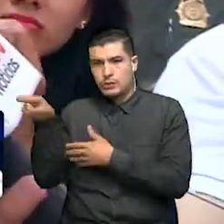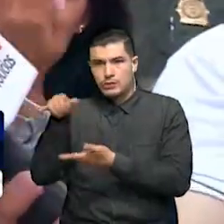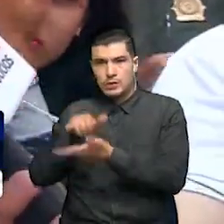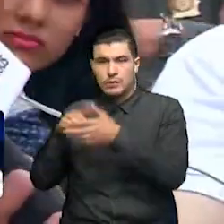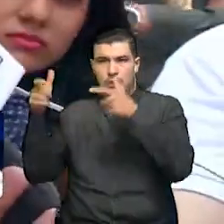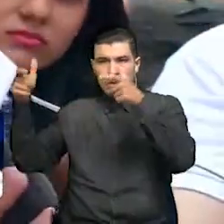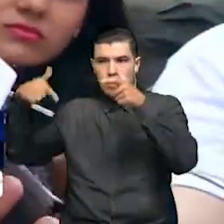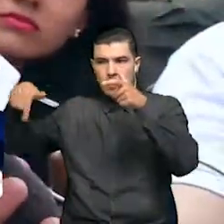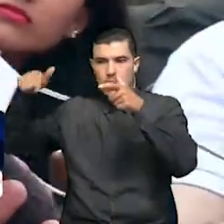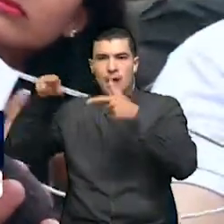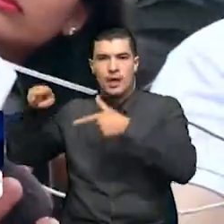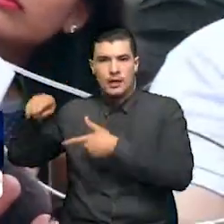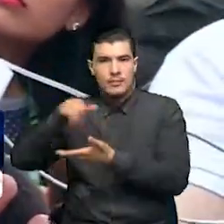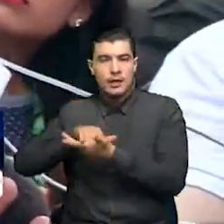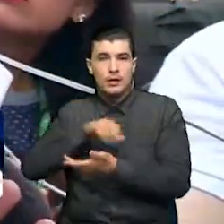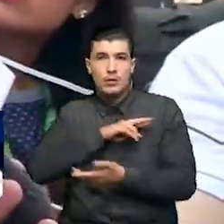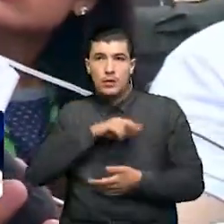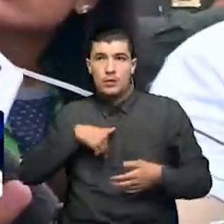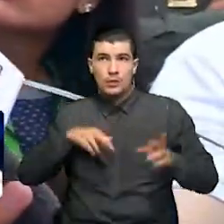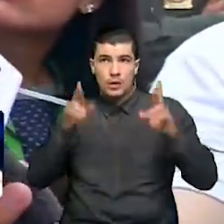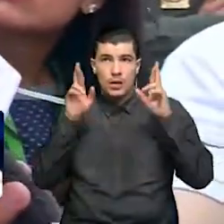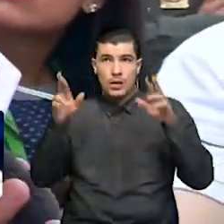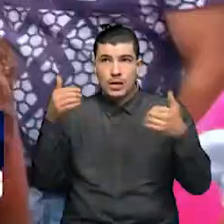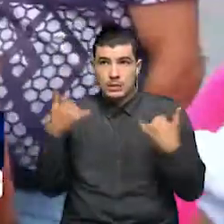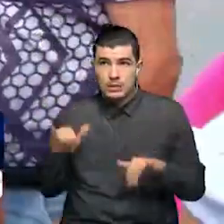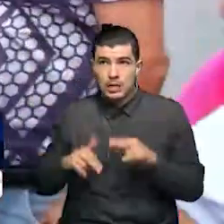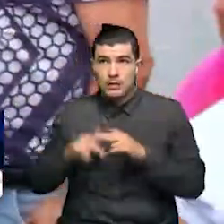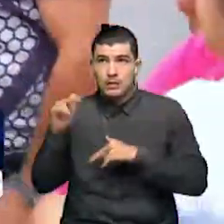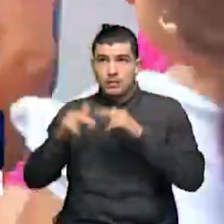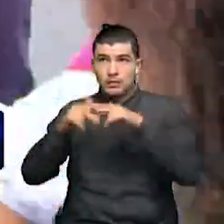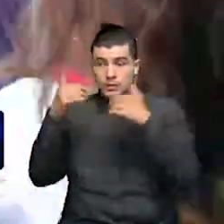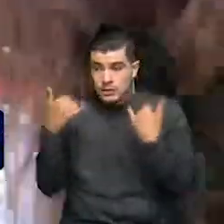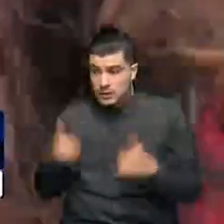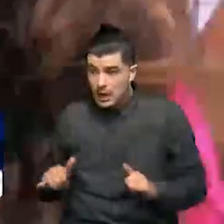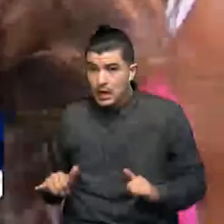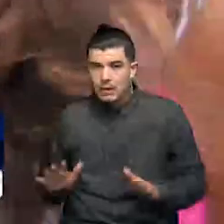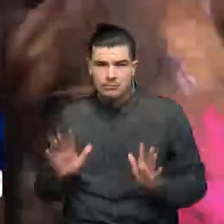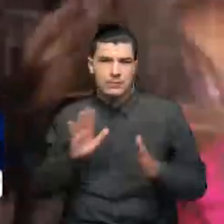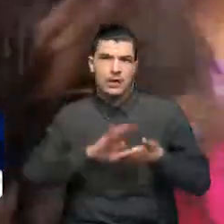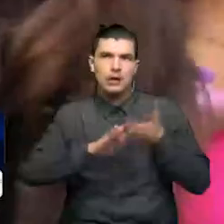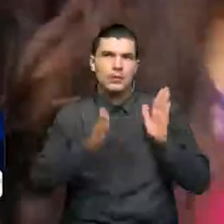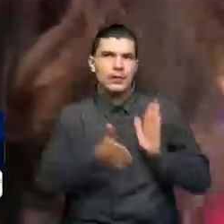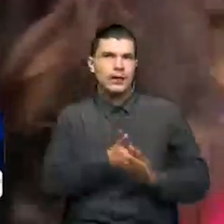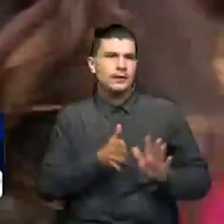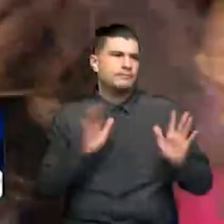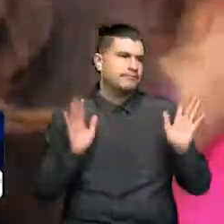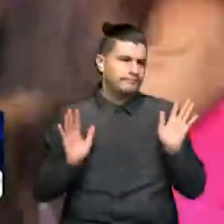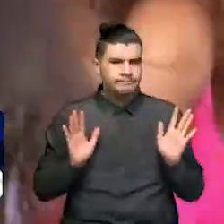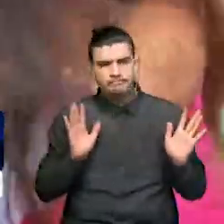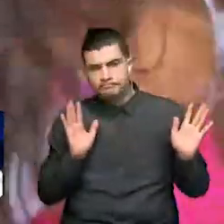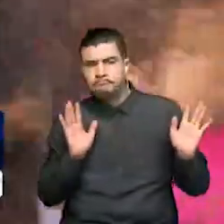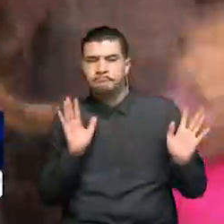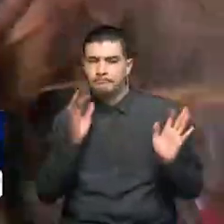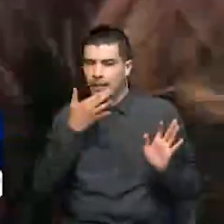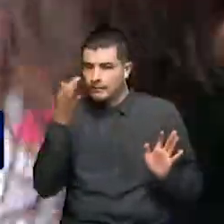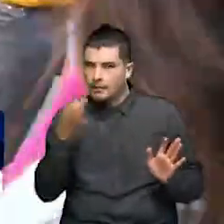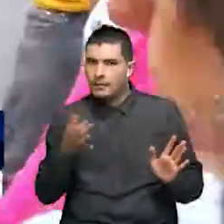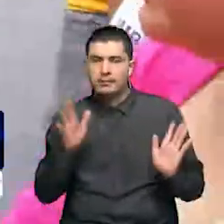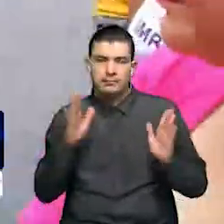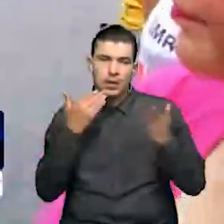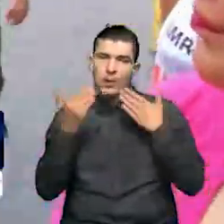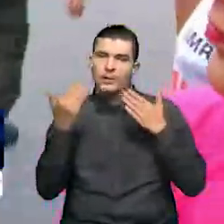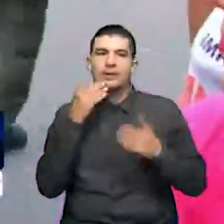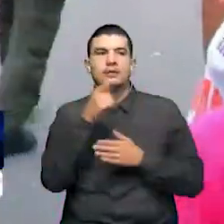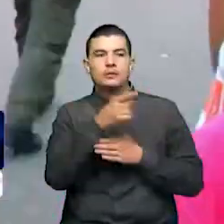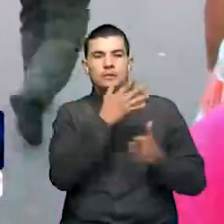y entonces es pero eso ya se está ejecutando en la comunidad regreso a sus hogares confiando en que se restablecerá el